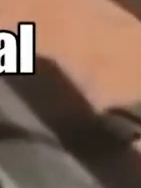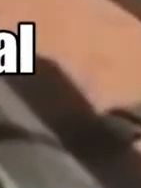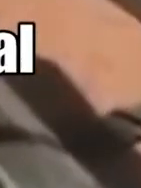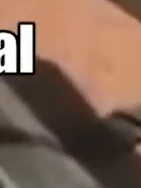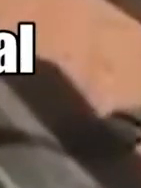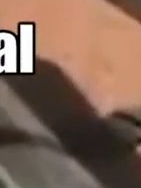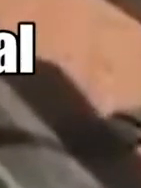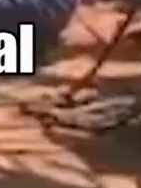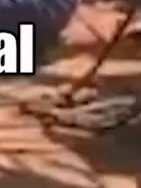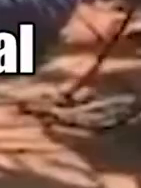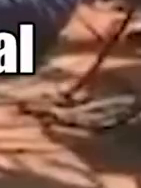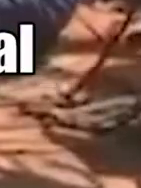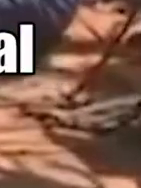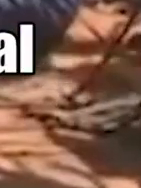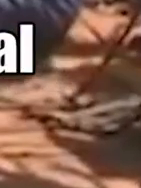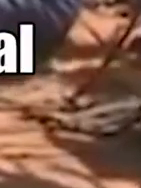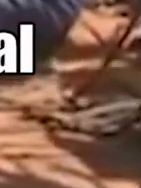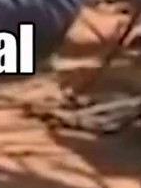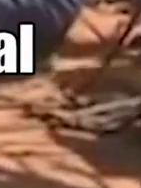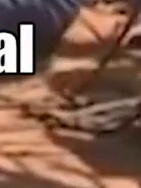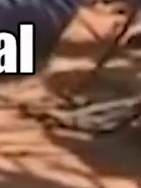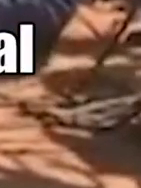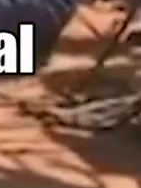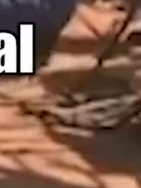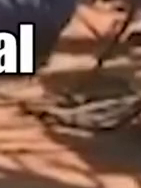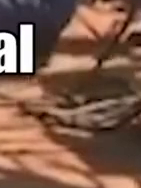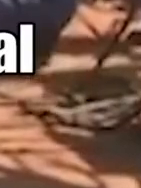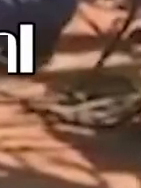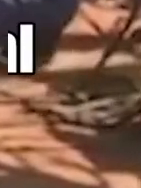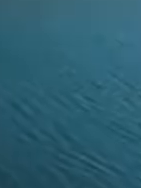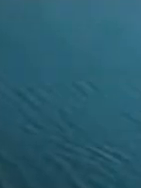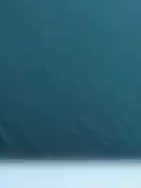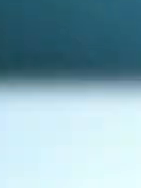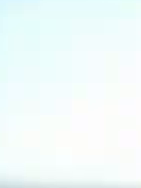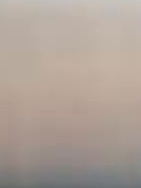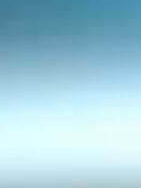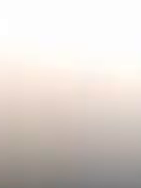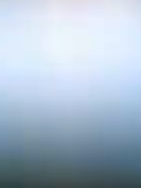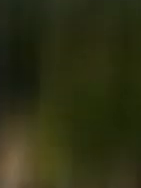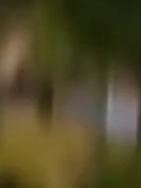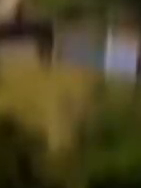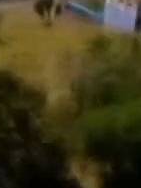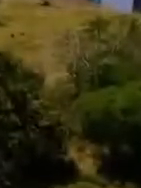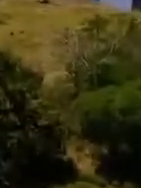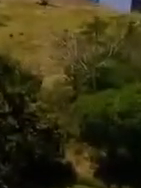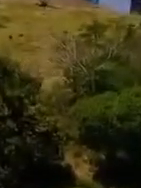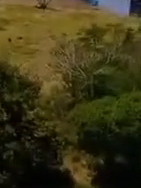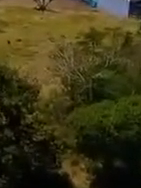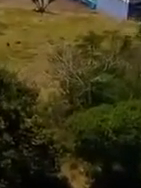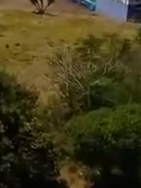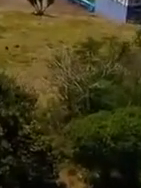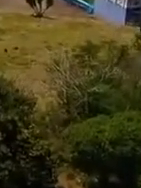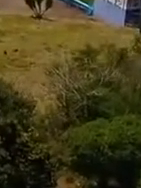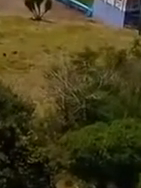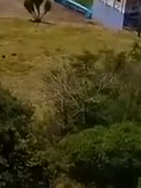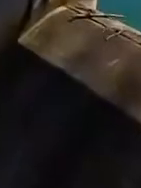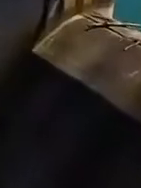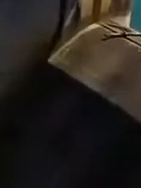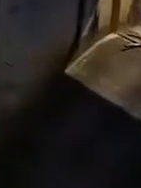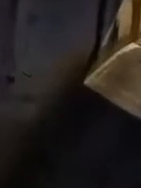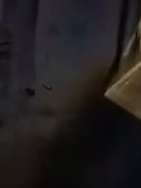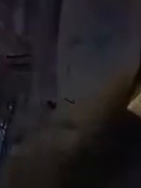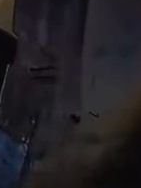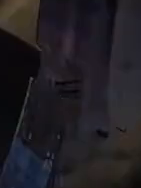1962. Instituto Nacional de Recursos Hidráulicos. Un caudal de historias siempre al servicio